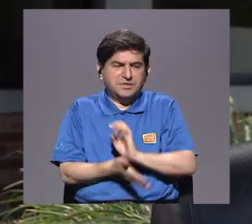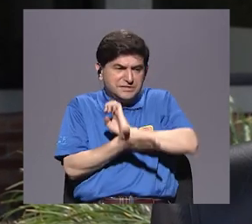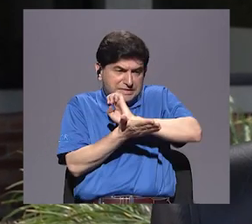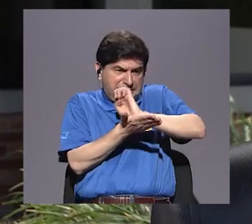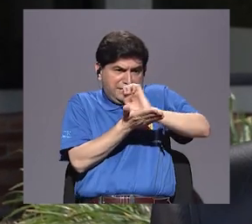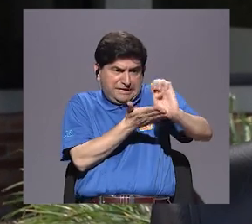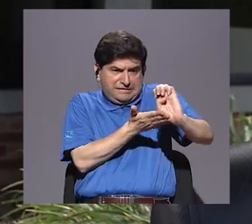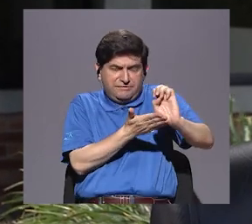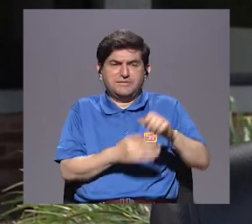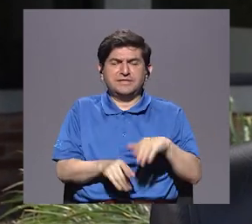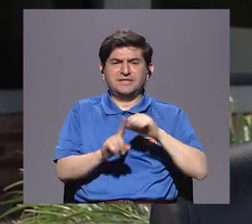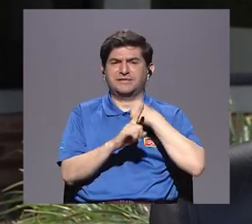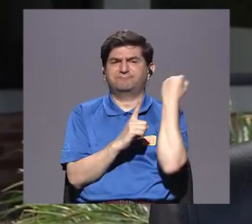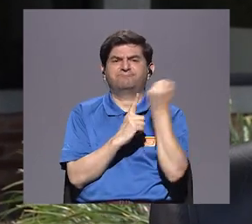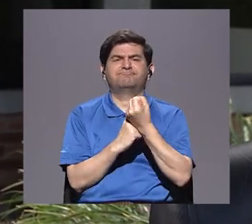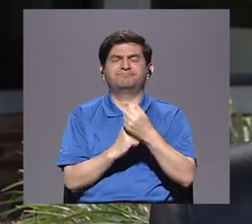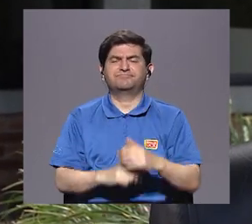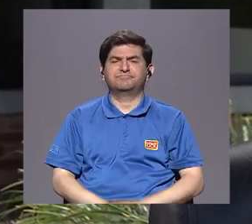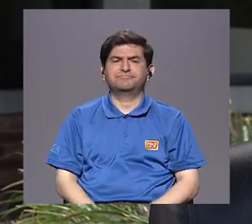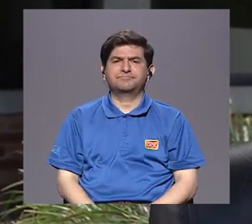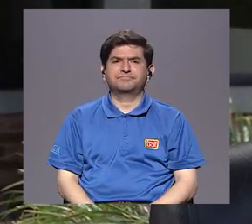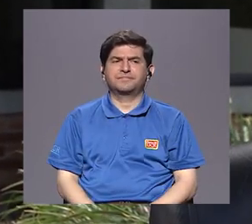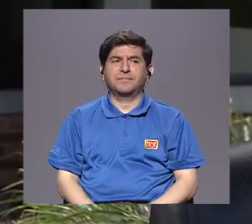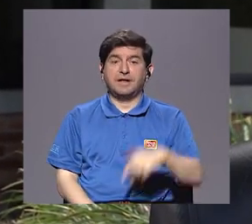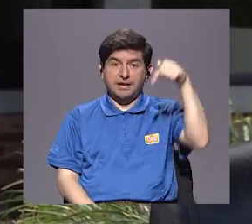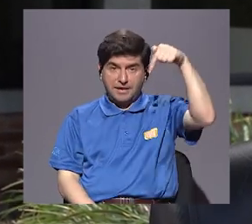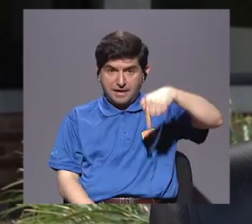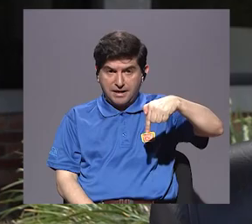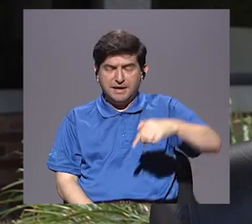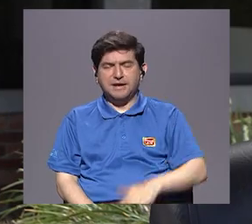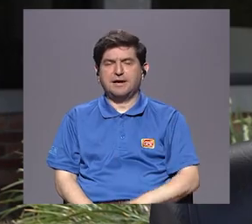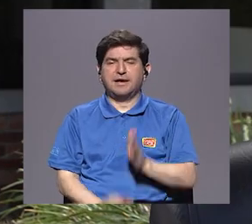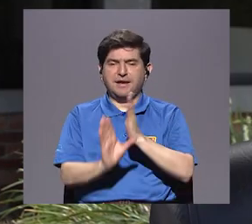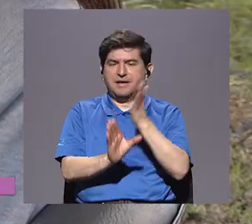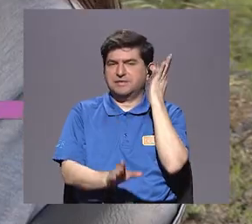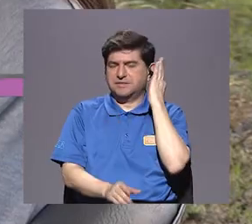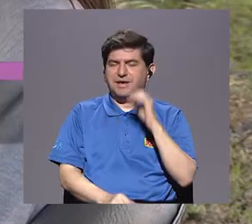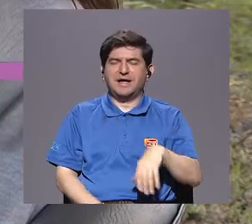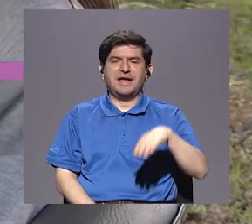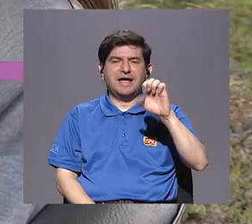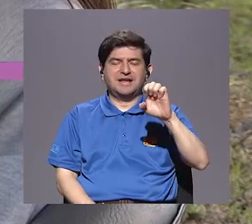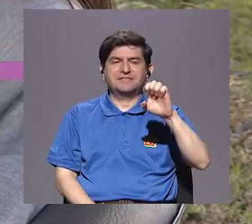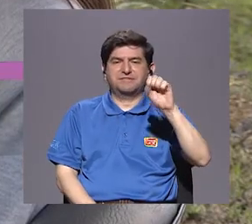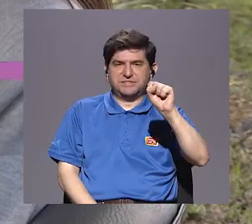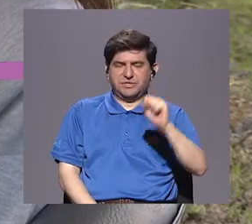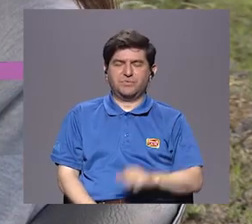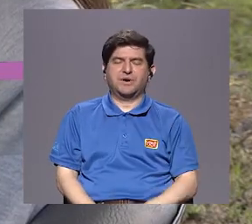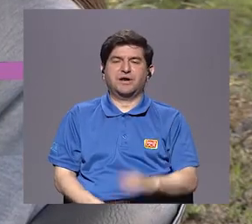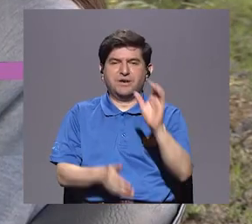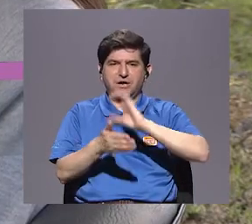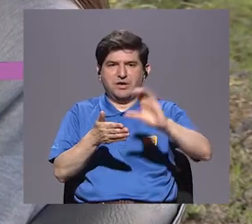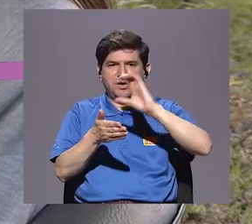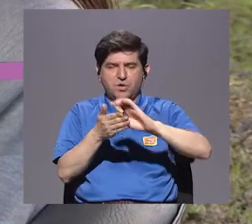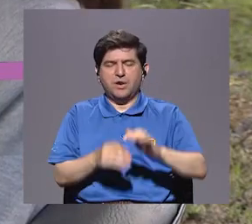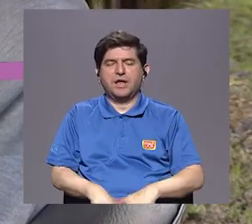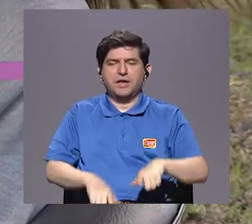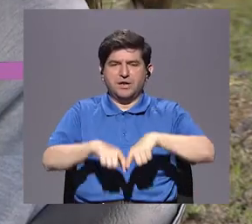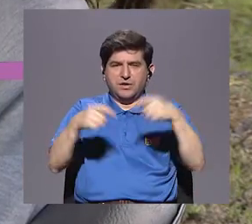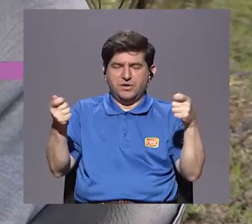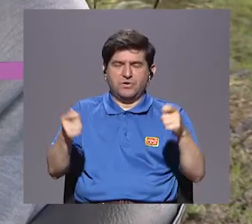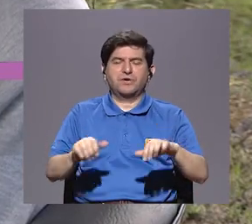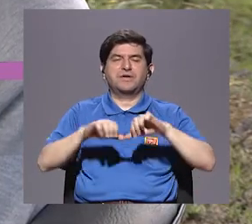prevenir estas situaciones. Está con nosotros la psicóloga Elizabeth Seward del Colegio de Periodistas y también